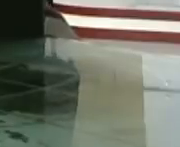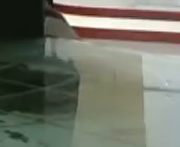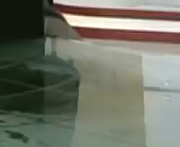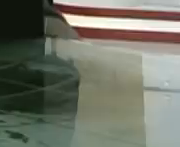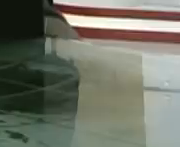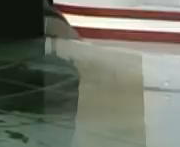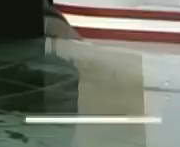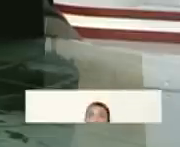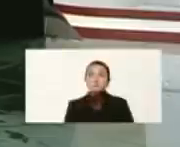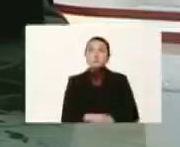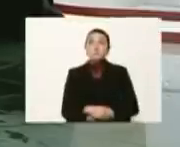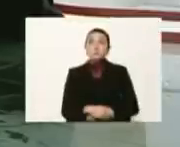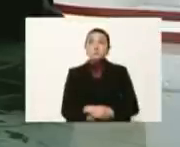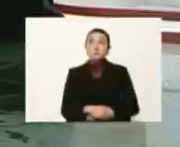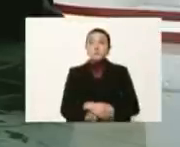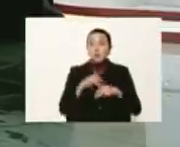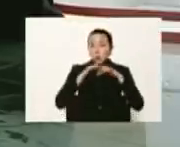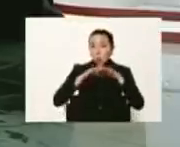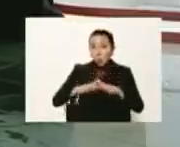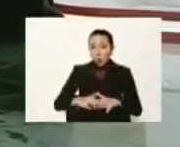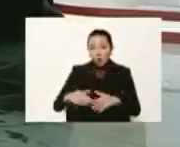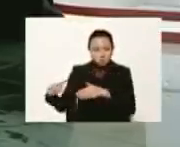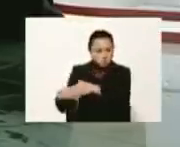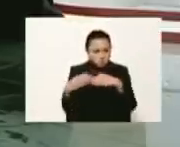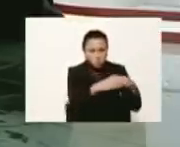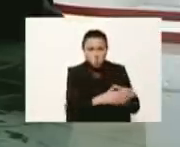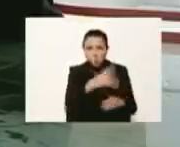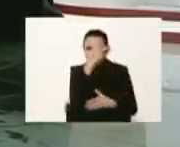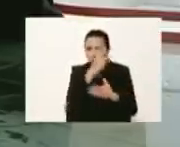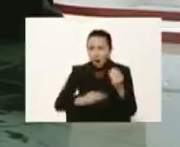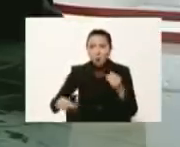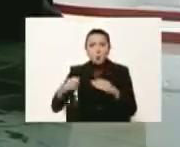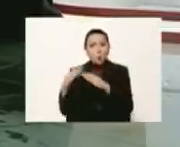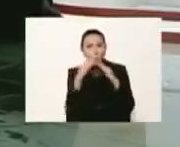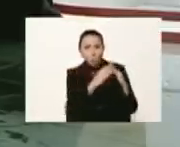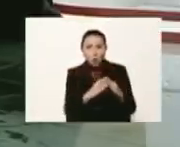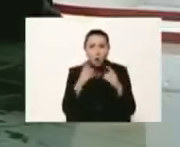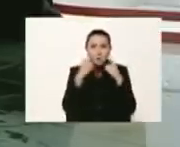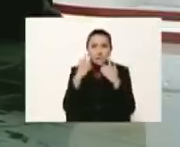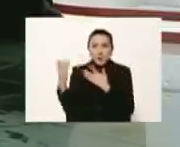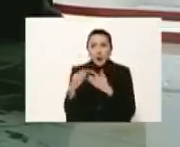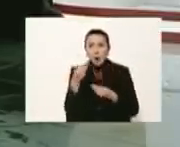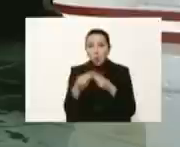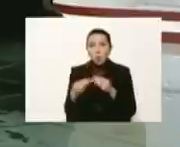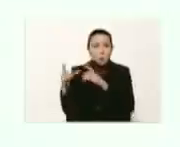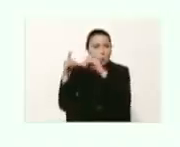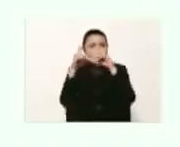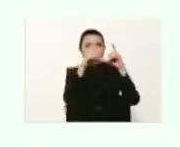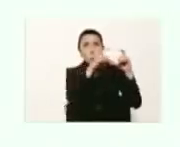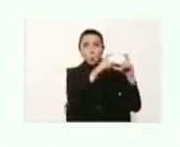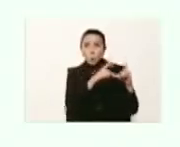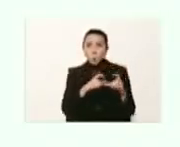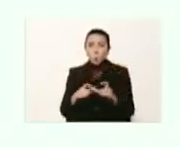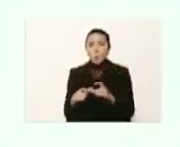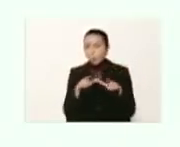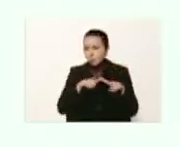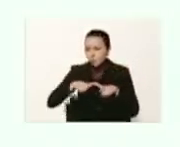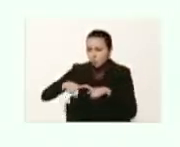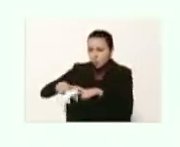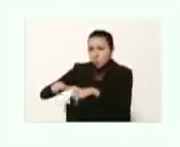Y con este despliegue, los antisociales abandonaron algunas viviendas. Veamos las fotografías de estos